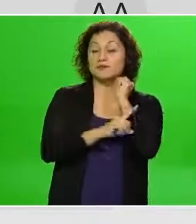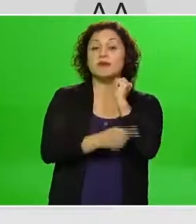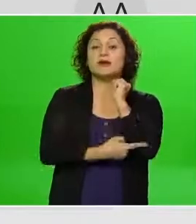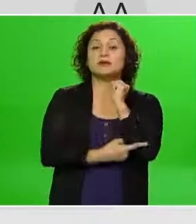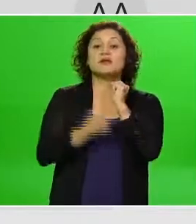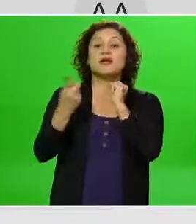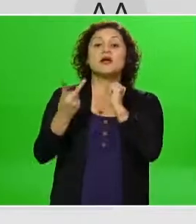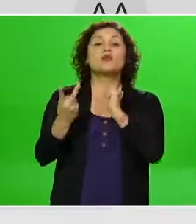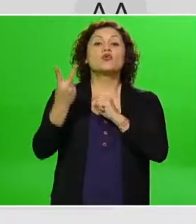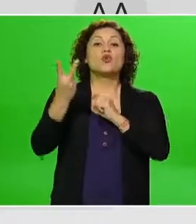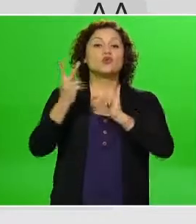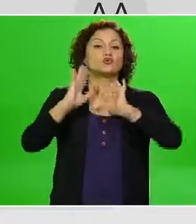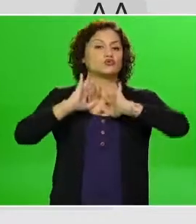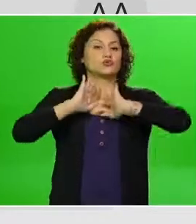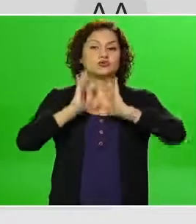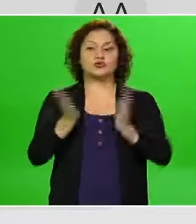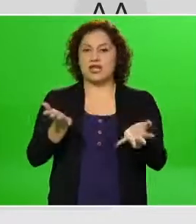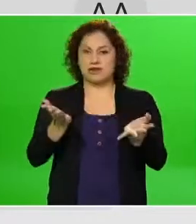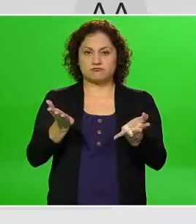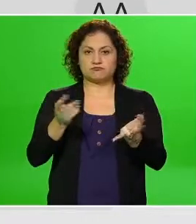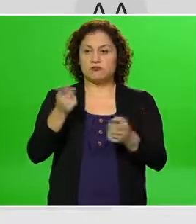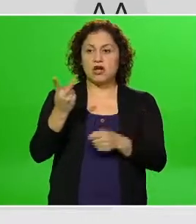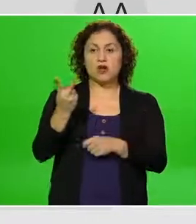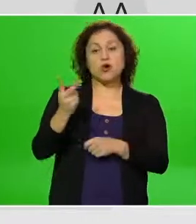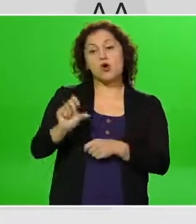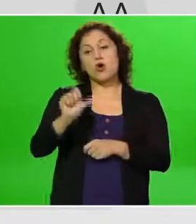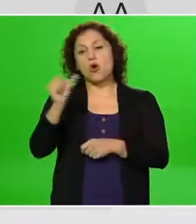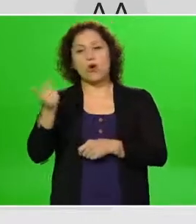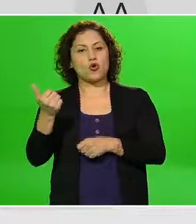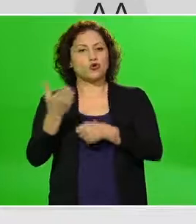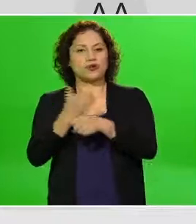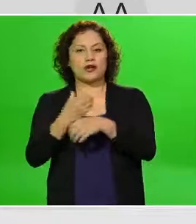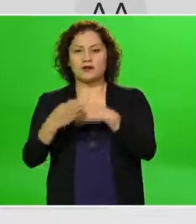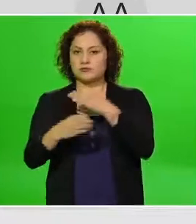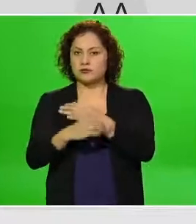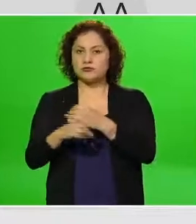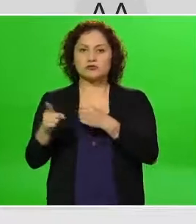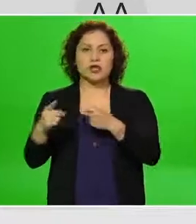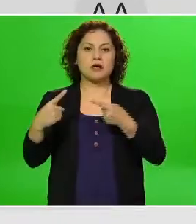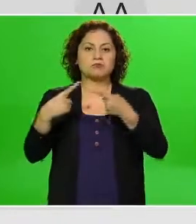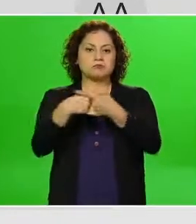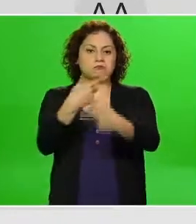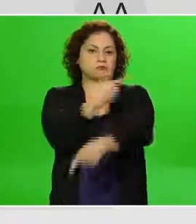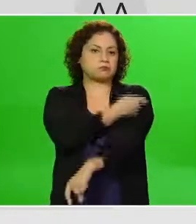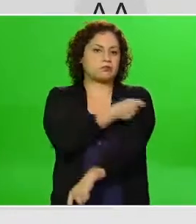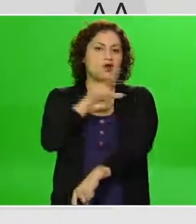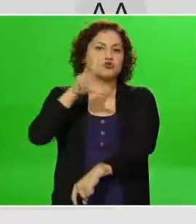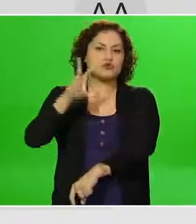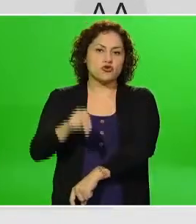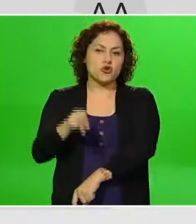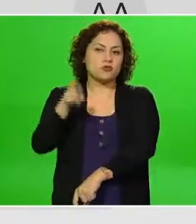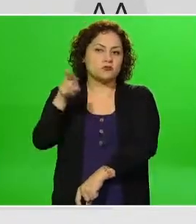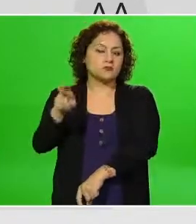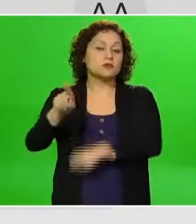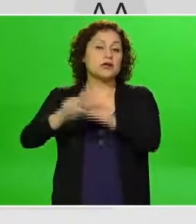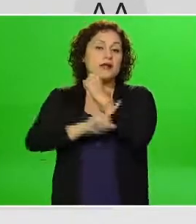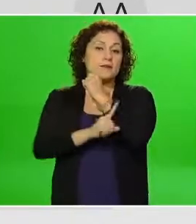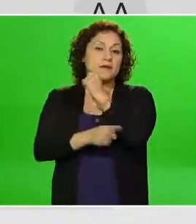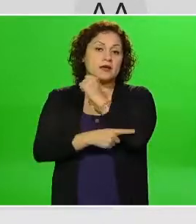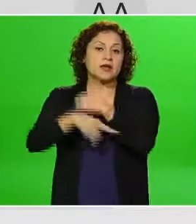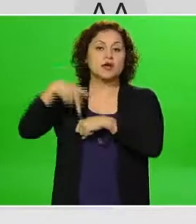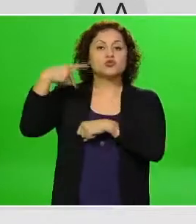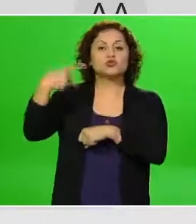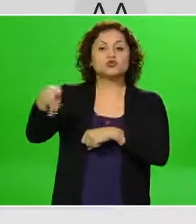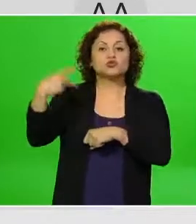ya fueron descartados como asociados o con causalidad a la vacuna, fueron eventos que más bien se asociaban a la